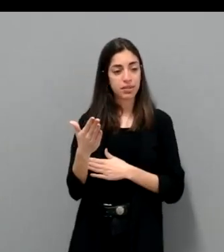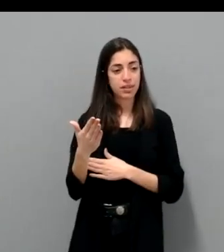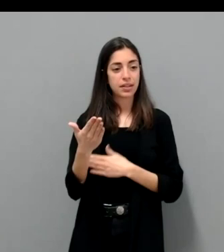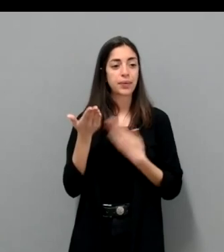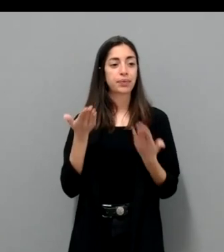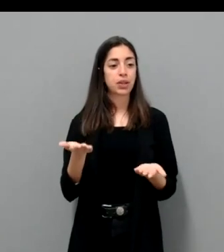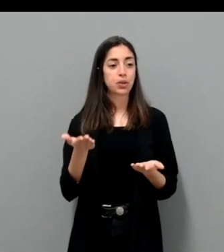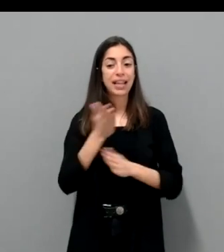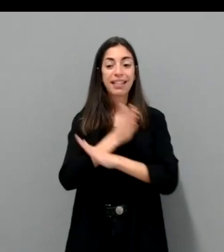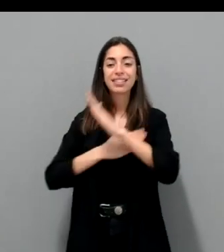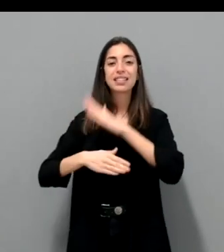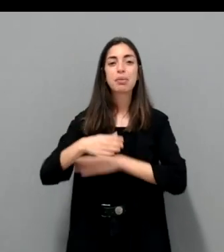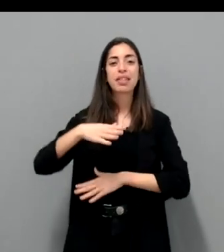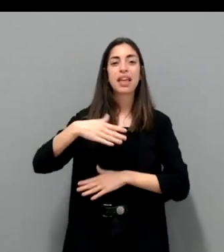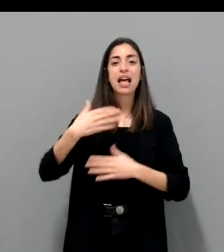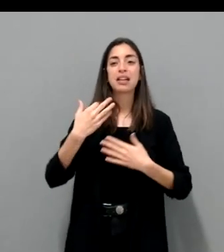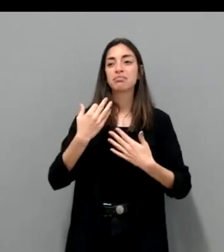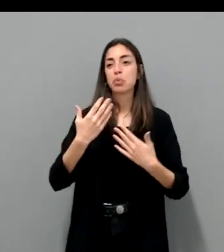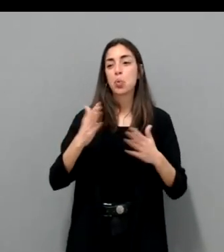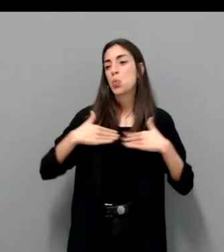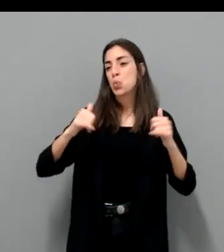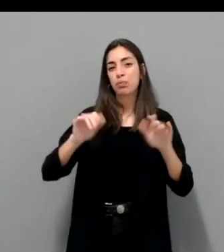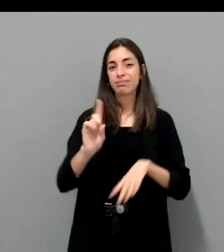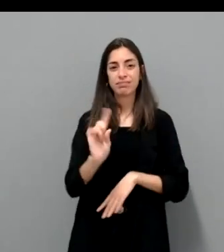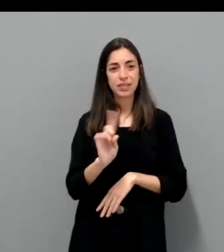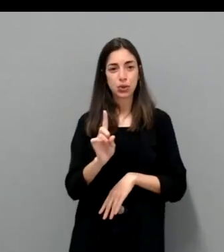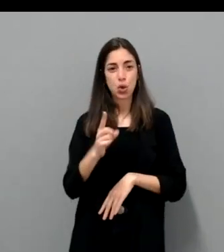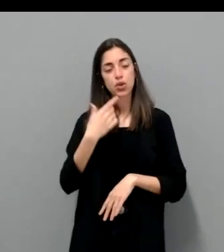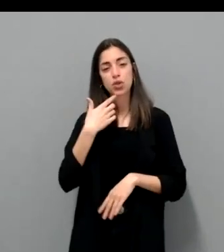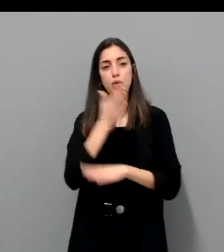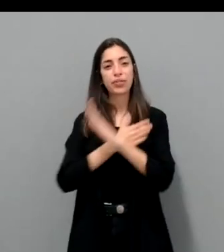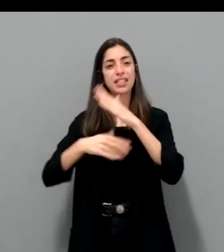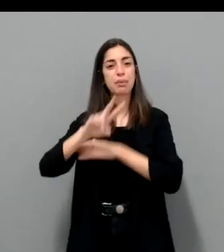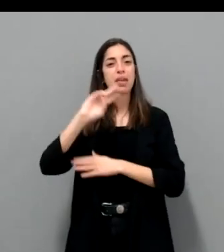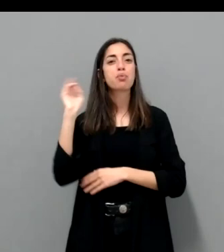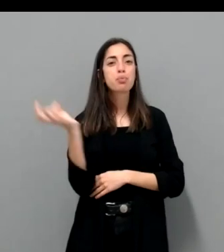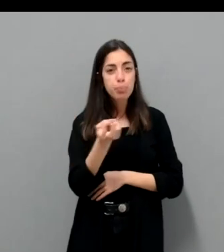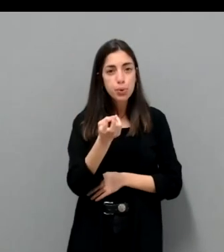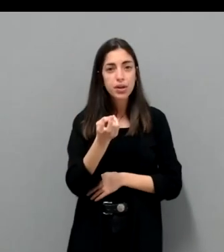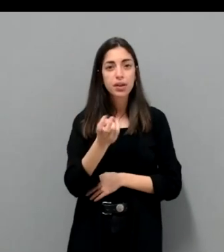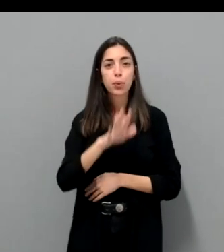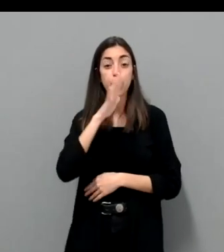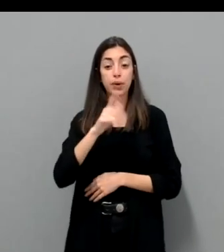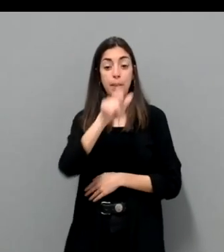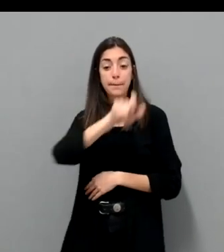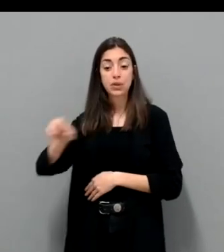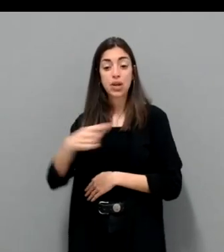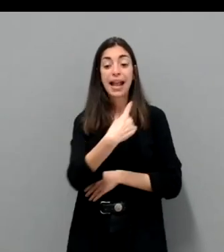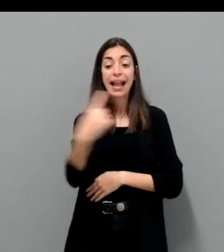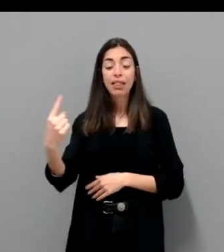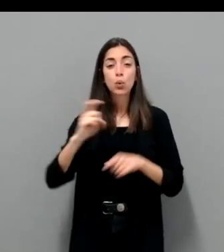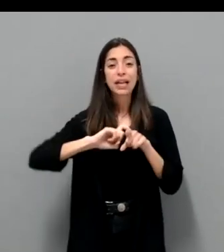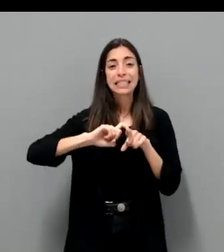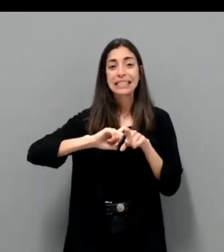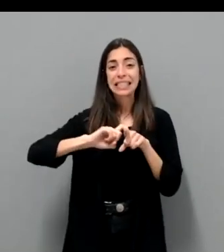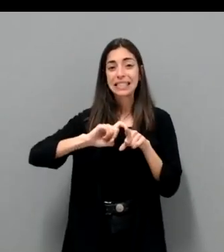una discapacidad cualquiera, hablamos de una pluridiscapacidad en la que cada persona presenta unas